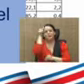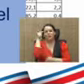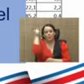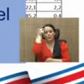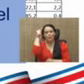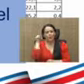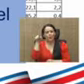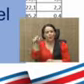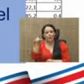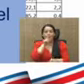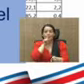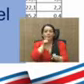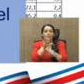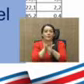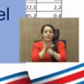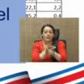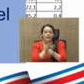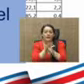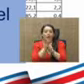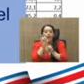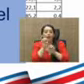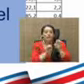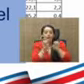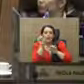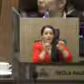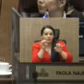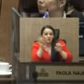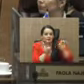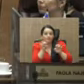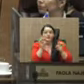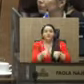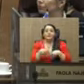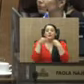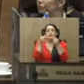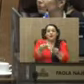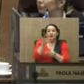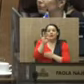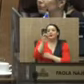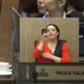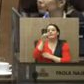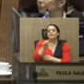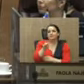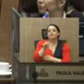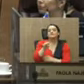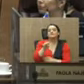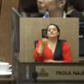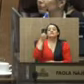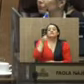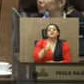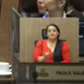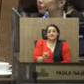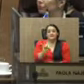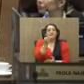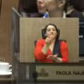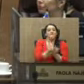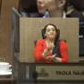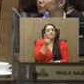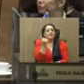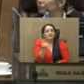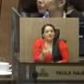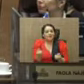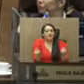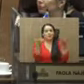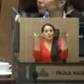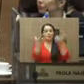gobierno prometió valorar, darle al FES, si las finanzas públicas